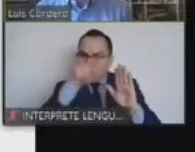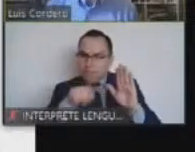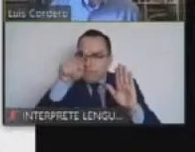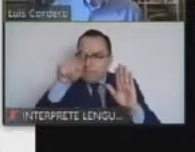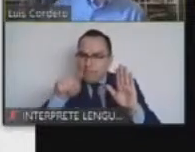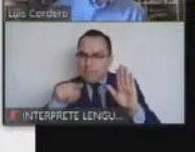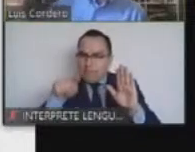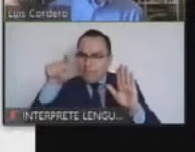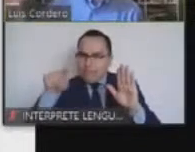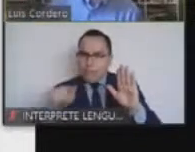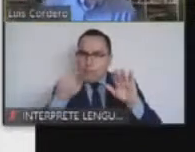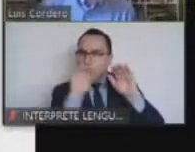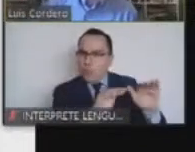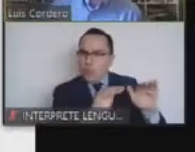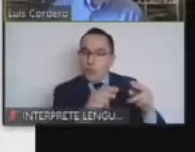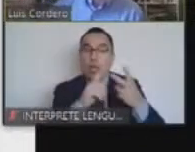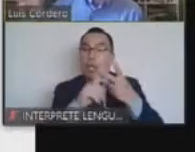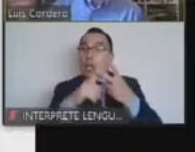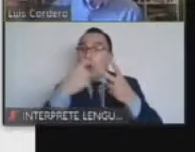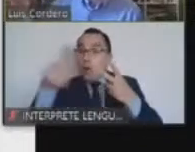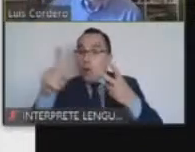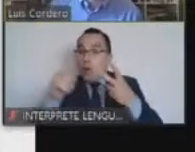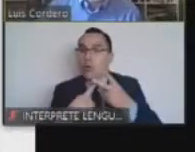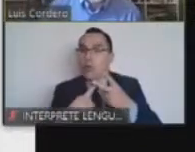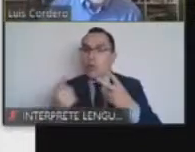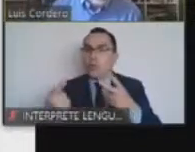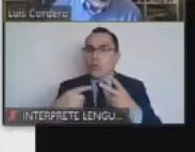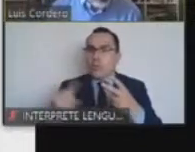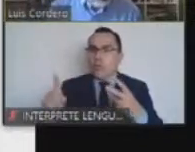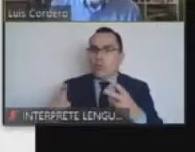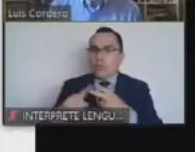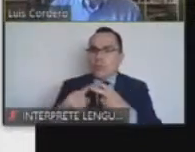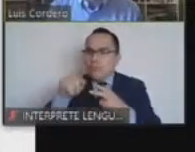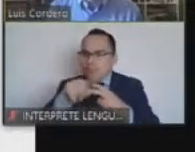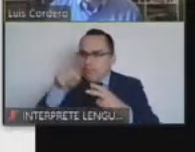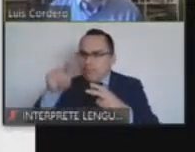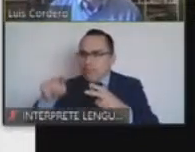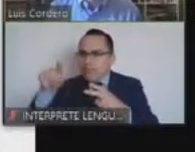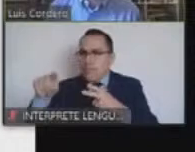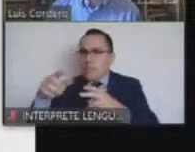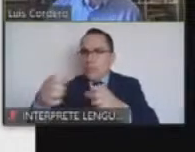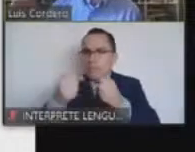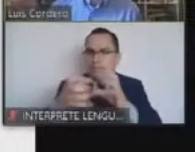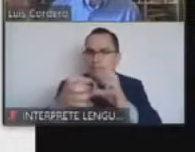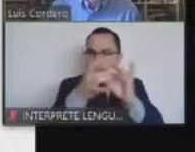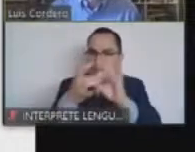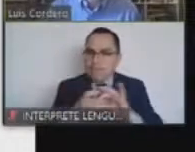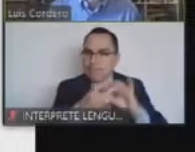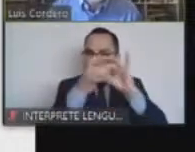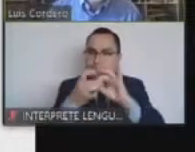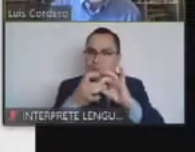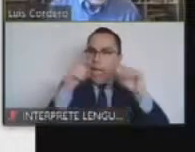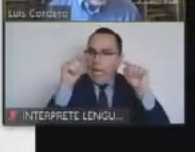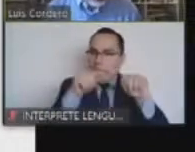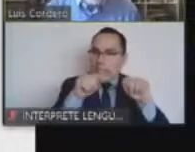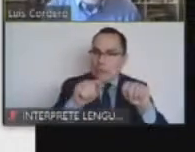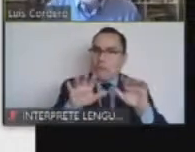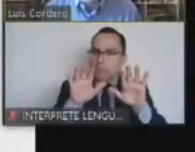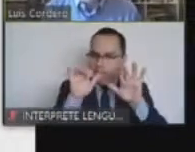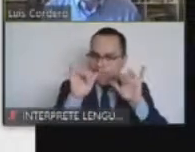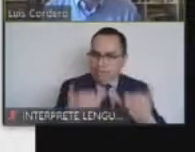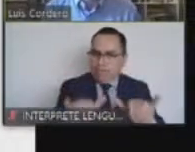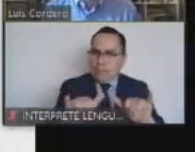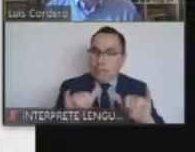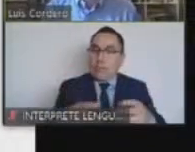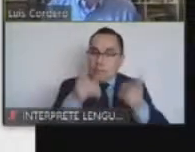muy complicados, y los otros tienen que ver con los indicadores de robustez o adhesión a Estado de Derecho, que en promedio para el caso